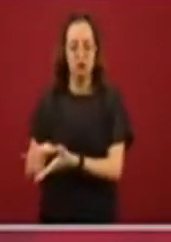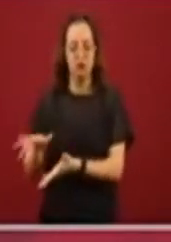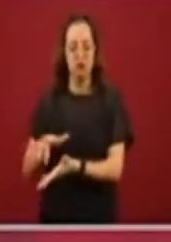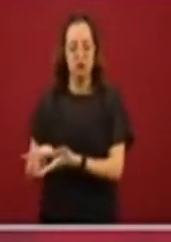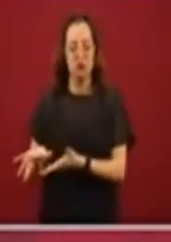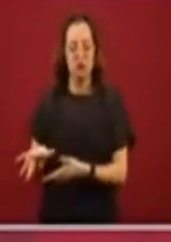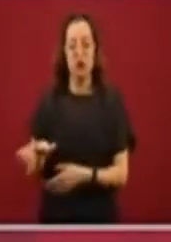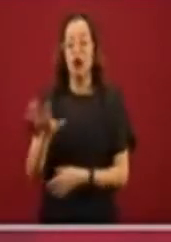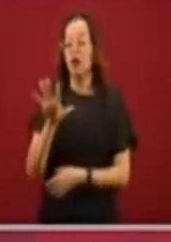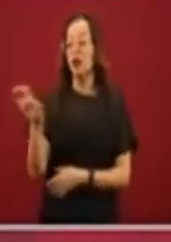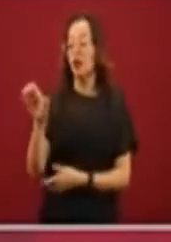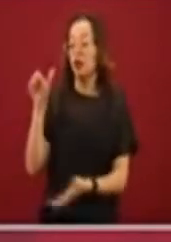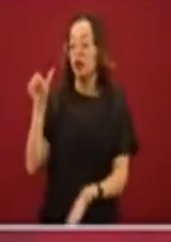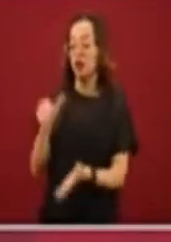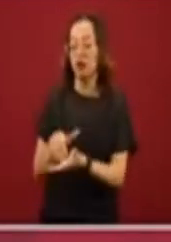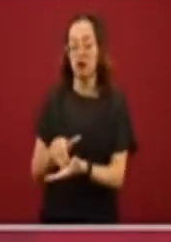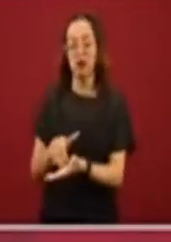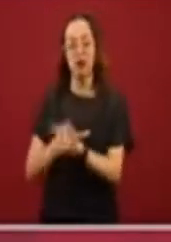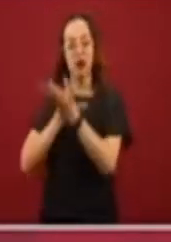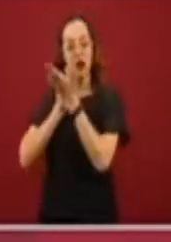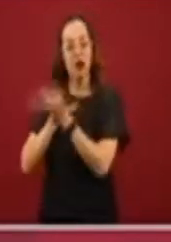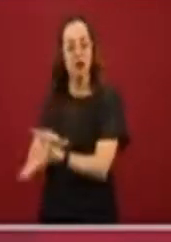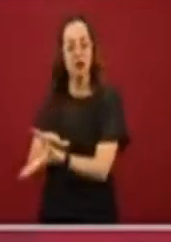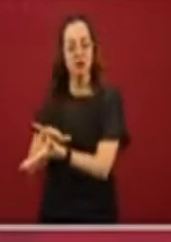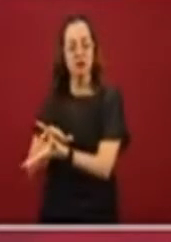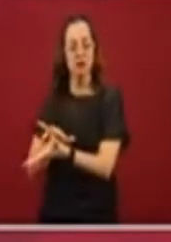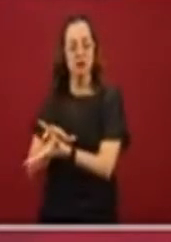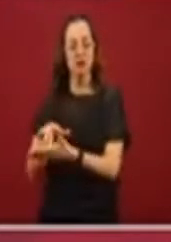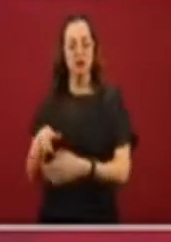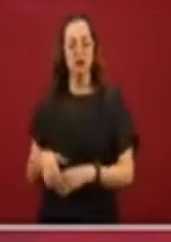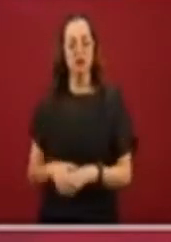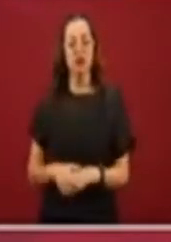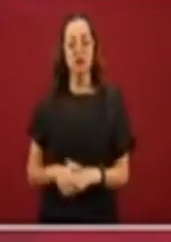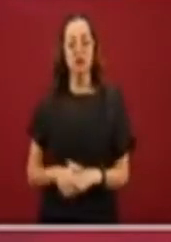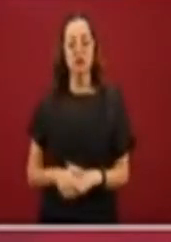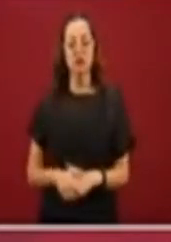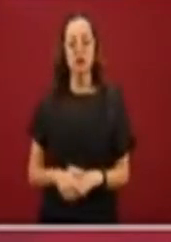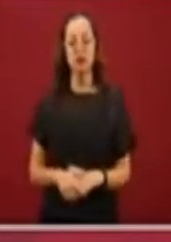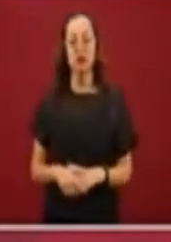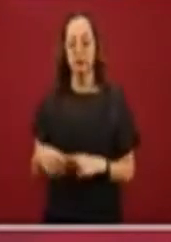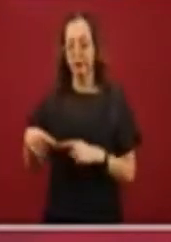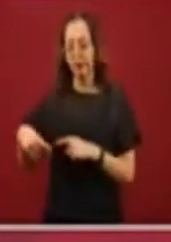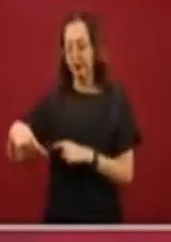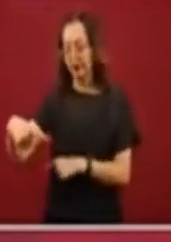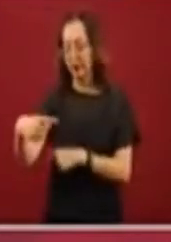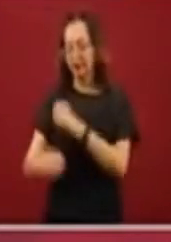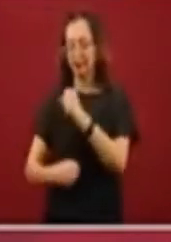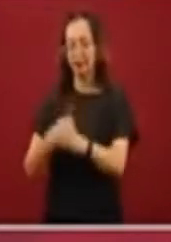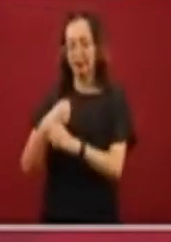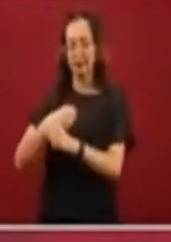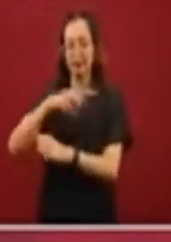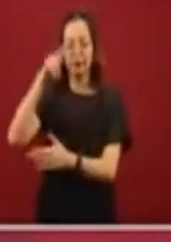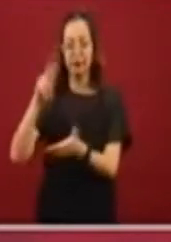Esos son 500 mil para este año. Es